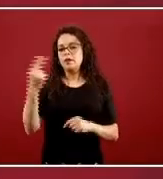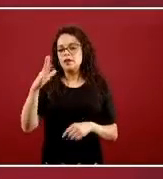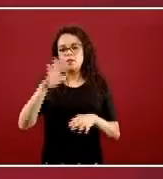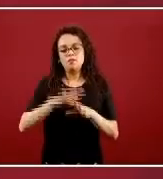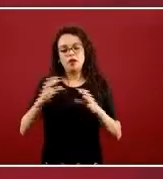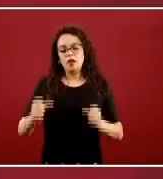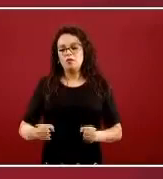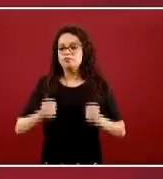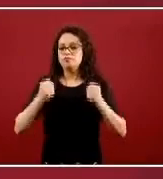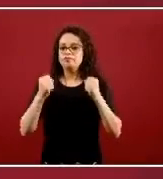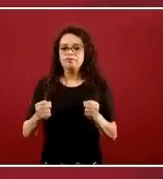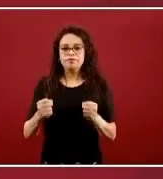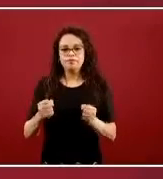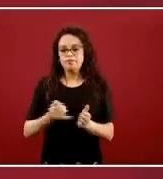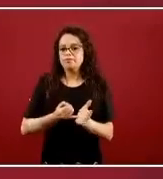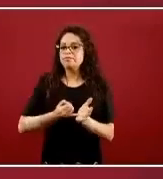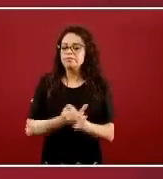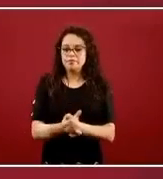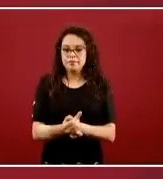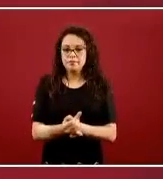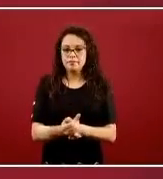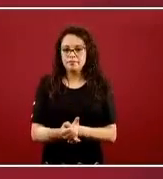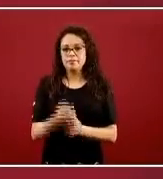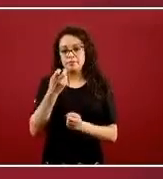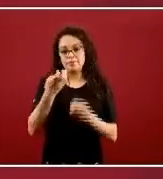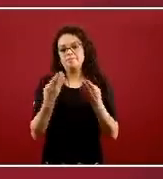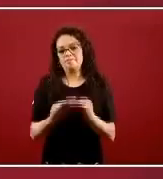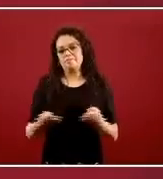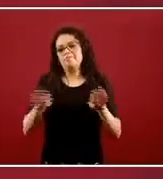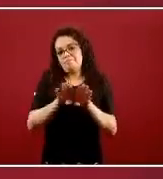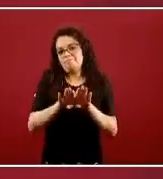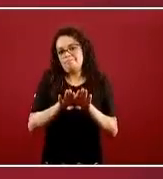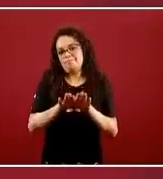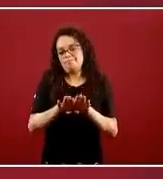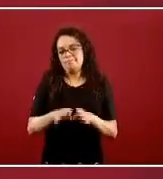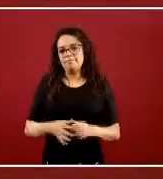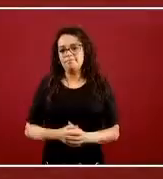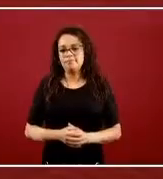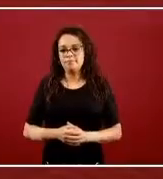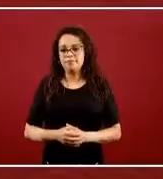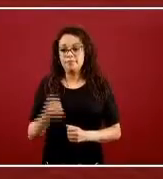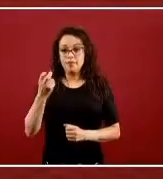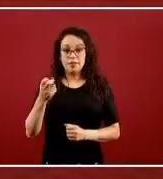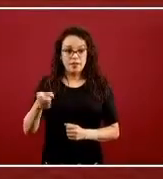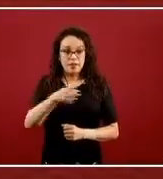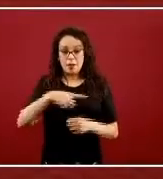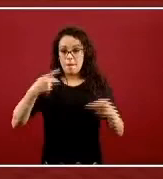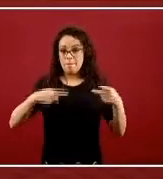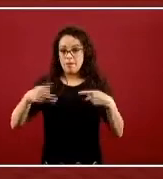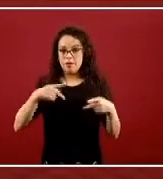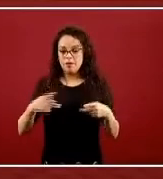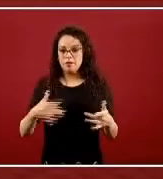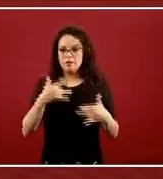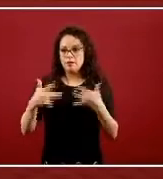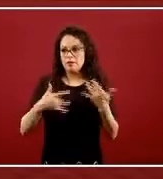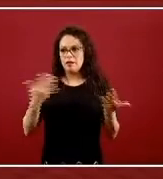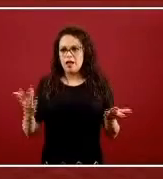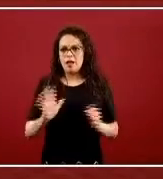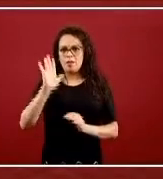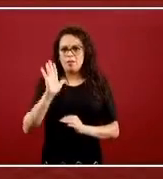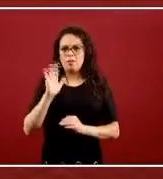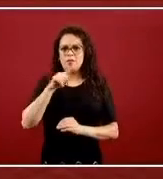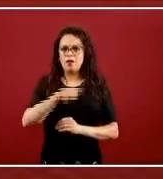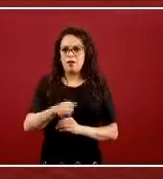intensas. En ese sentido, la población de repente empieza a sentir restricción de su espacio de vida